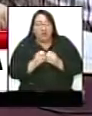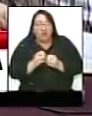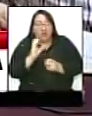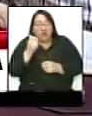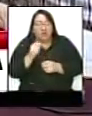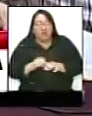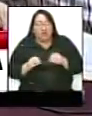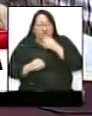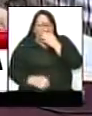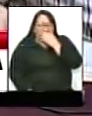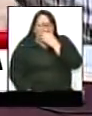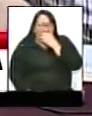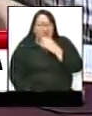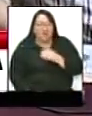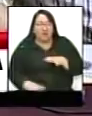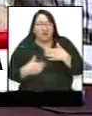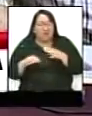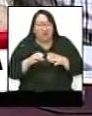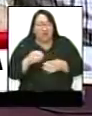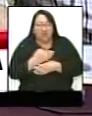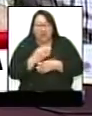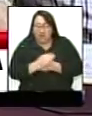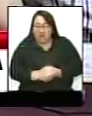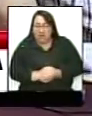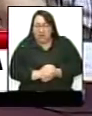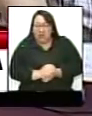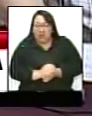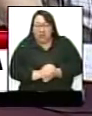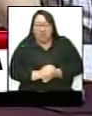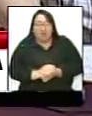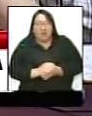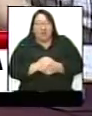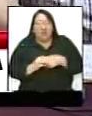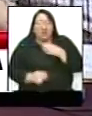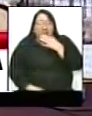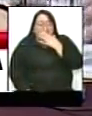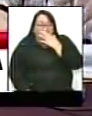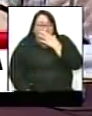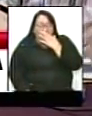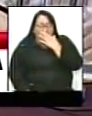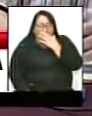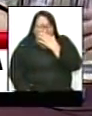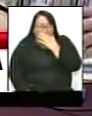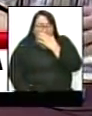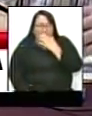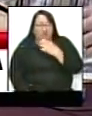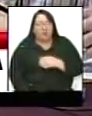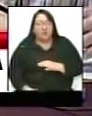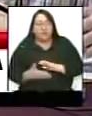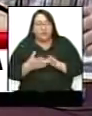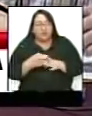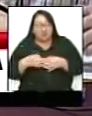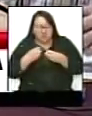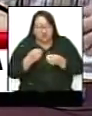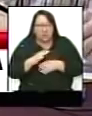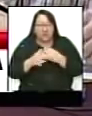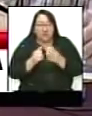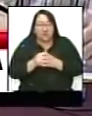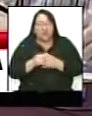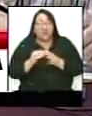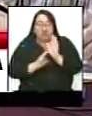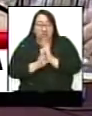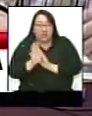que podemos hacer una, generar una ola realmente de mucha gente que apoye este tema y que